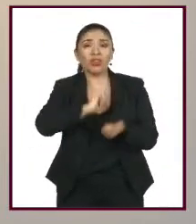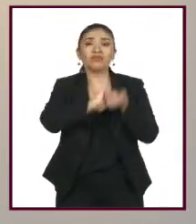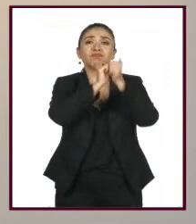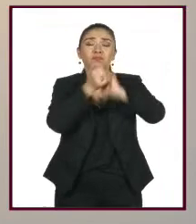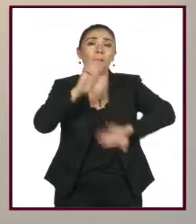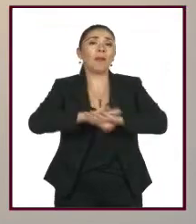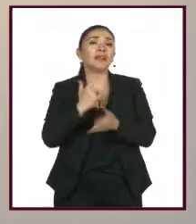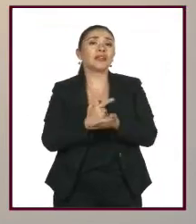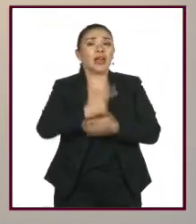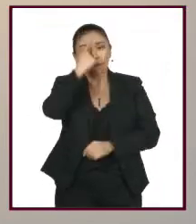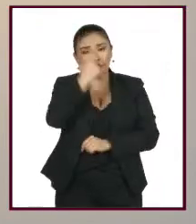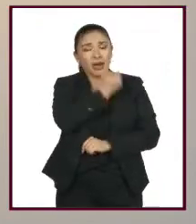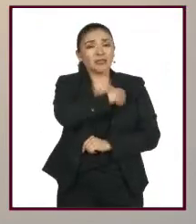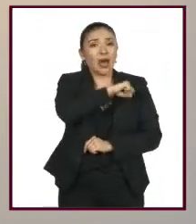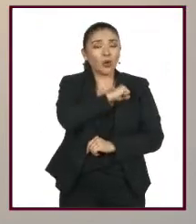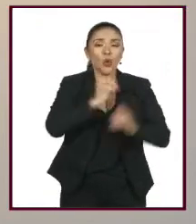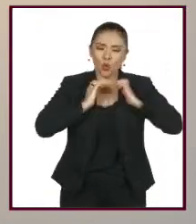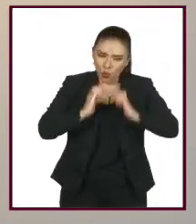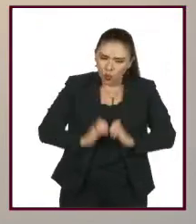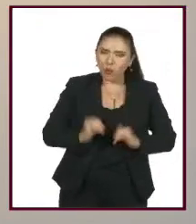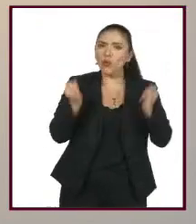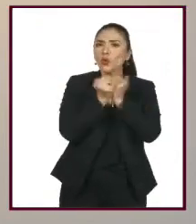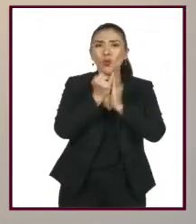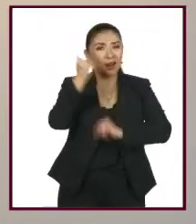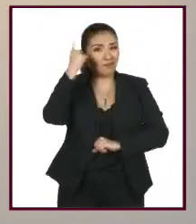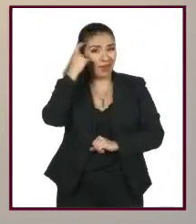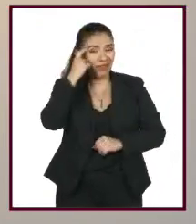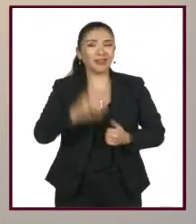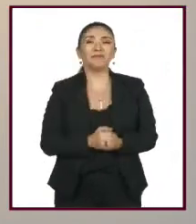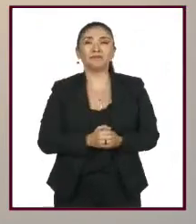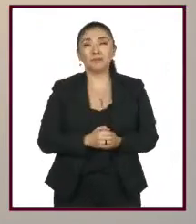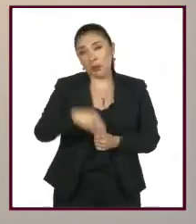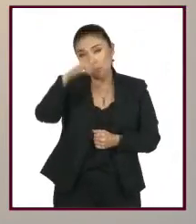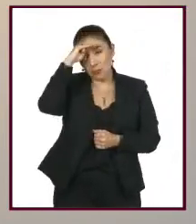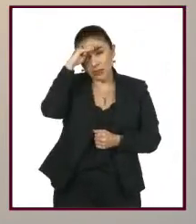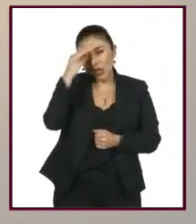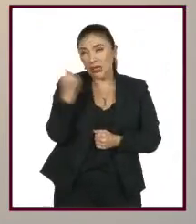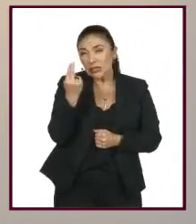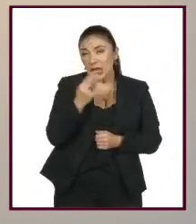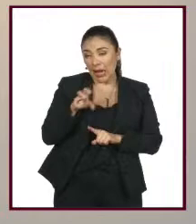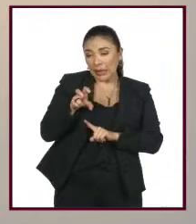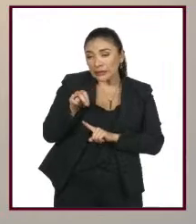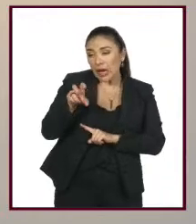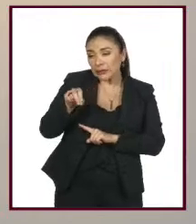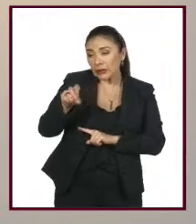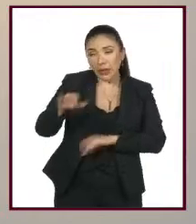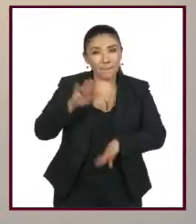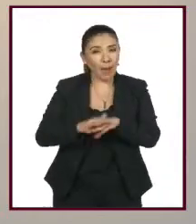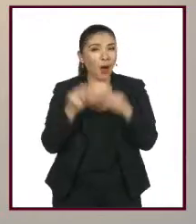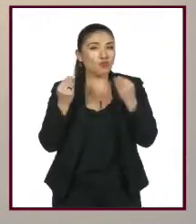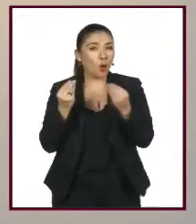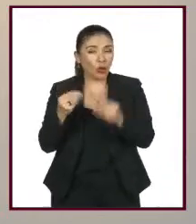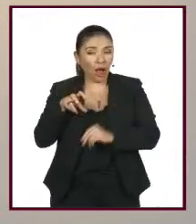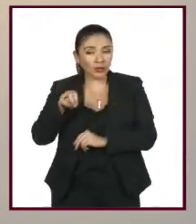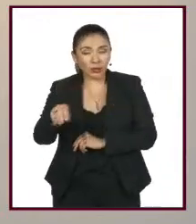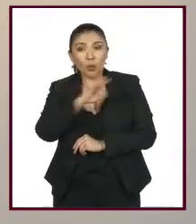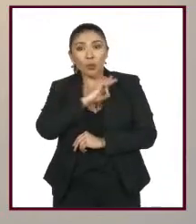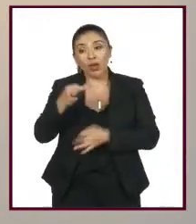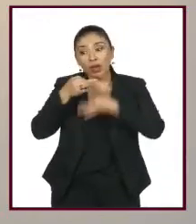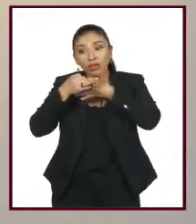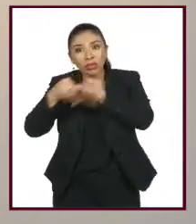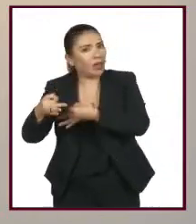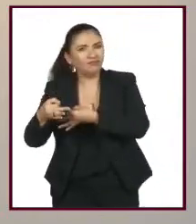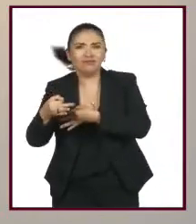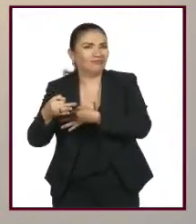la salud física y mental. No necesariamente se tiene que consumir de forma recurrente o crónica para generar todas